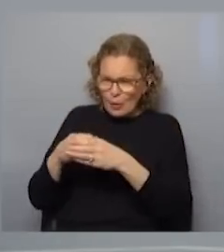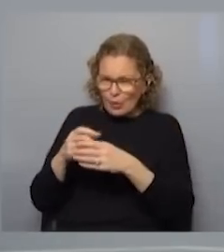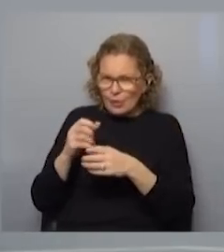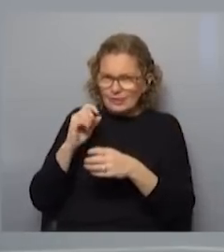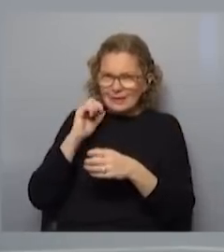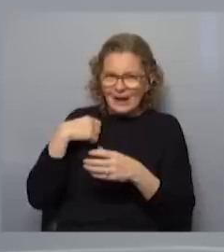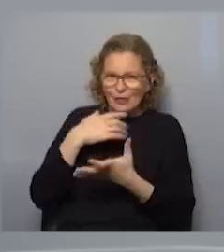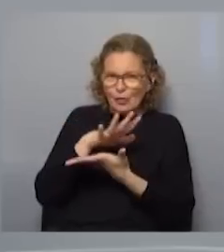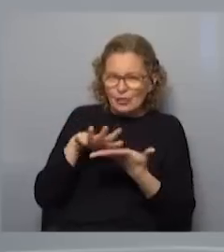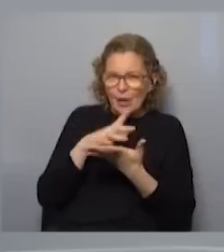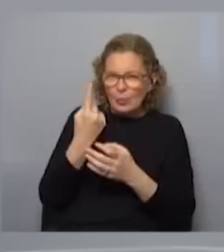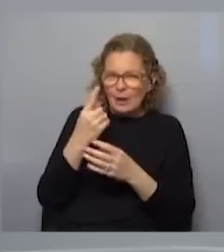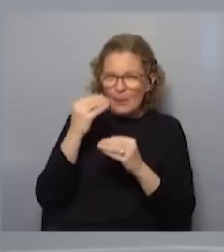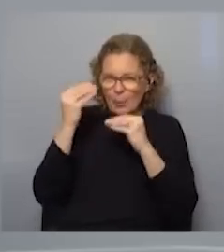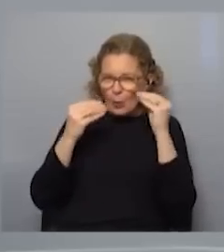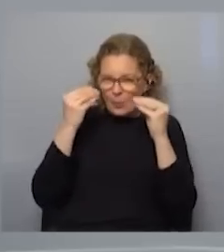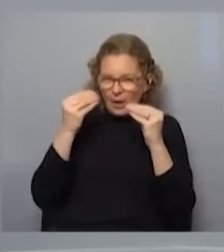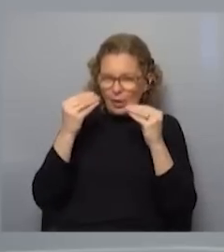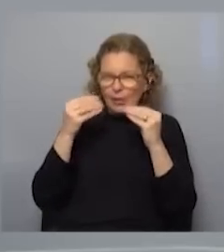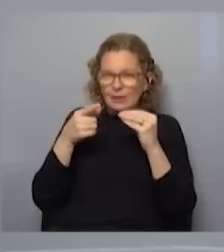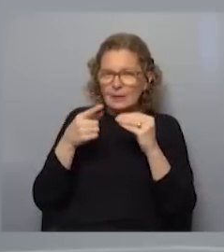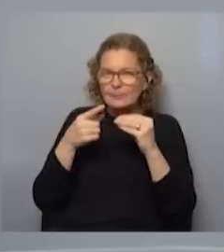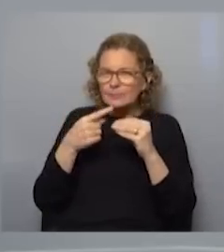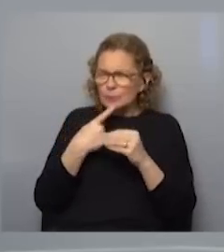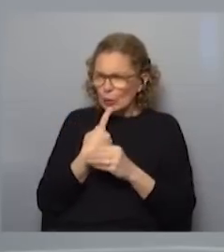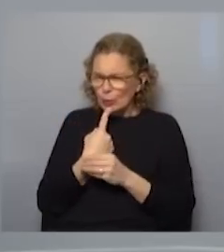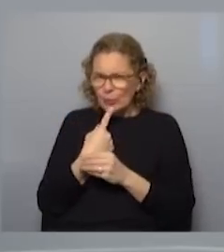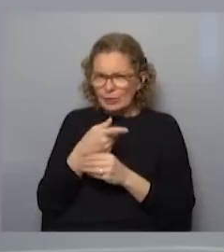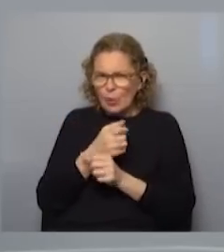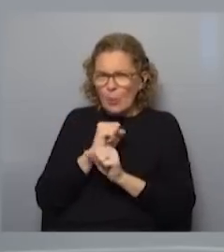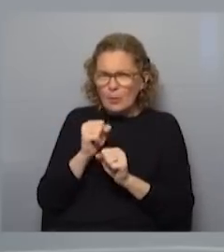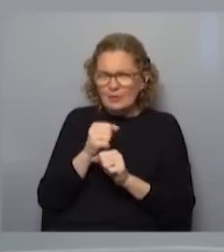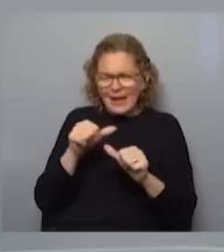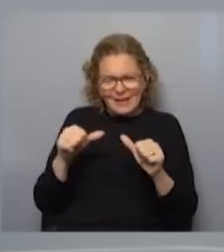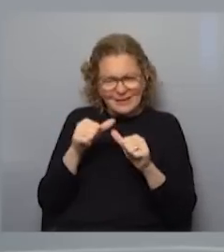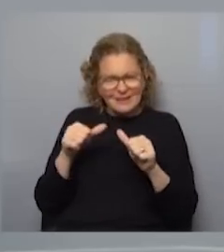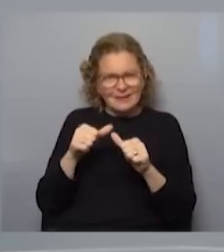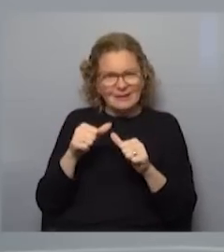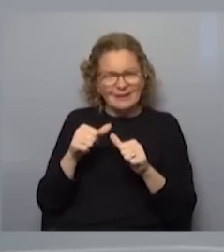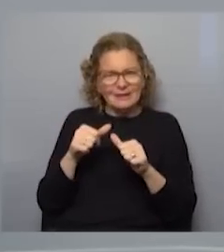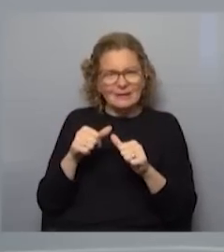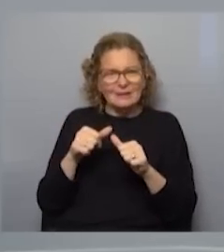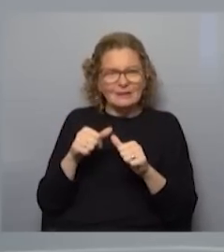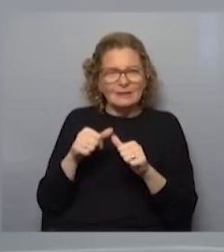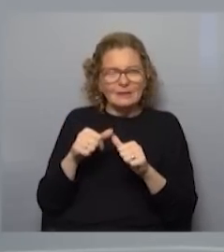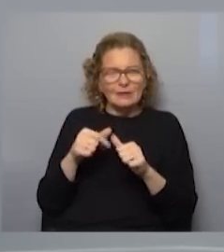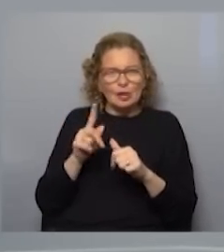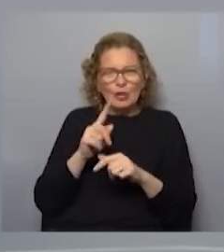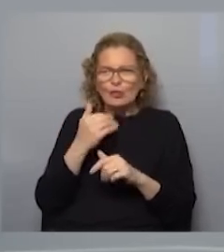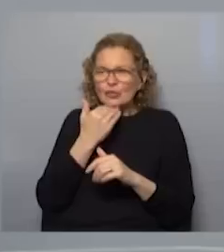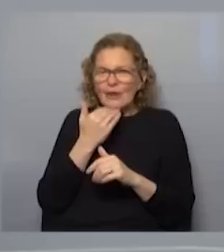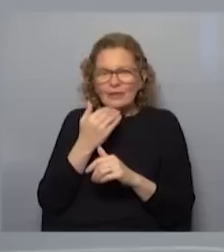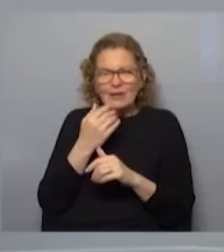una de las preocupaciones que no surgían era como esto podía realizarse sin el conocimiento